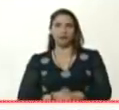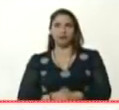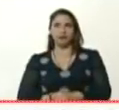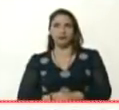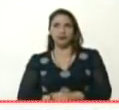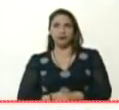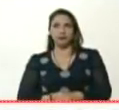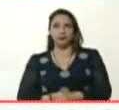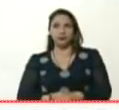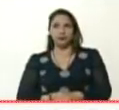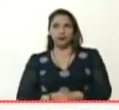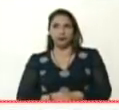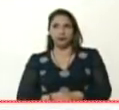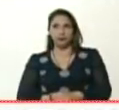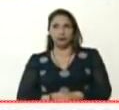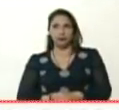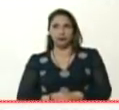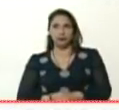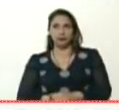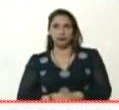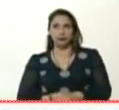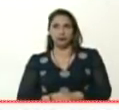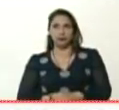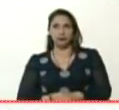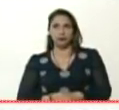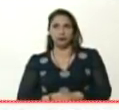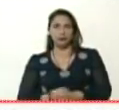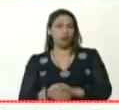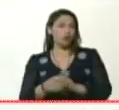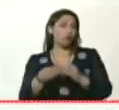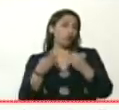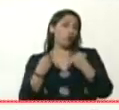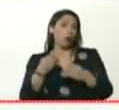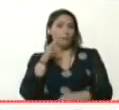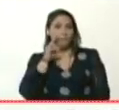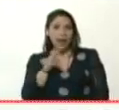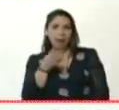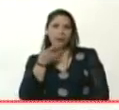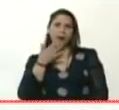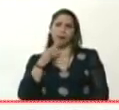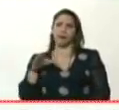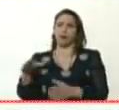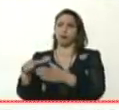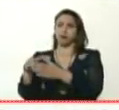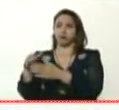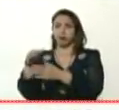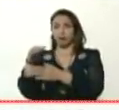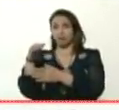Muy mal desde todo punto de vista. Allá aquellos los que se creen eso,